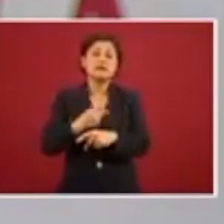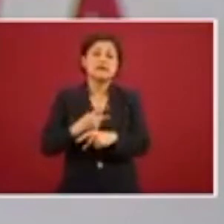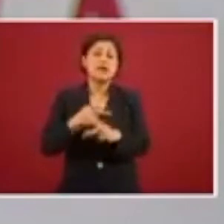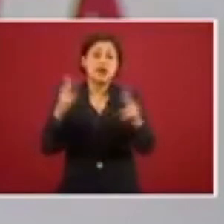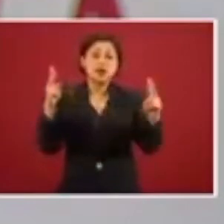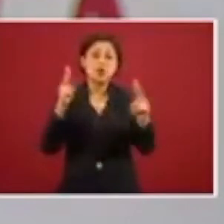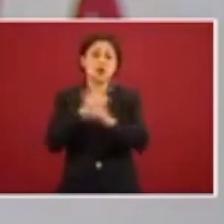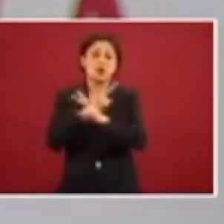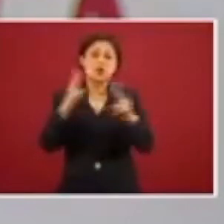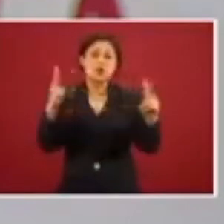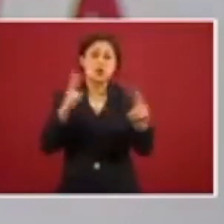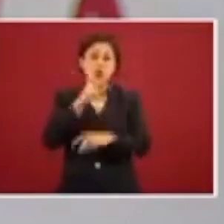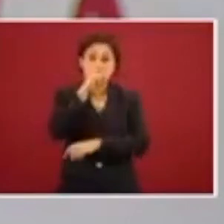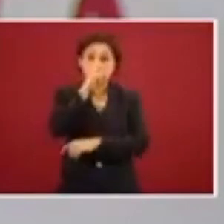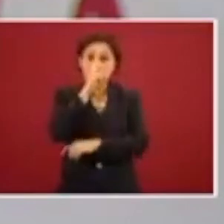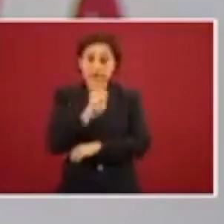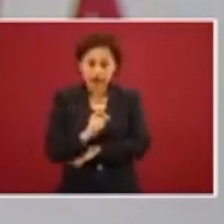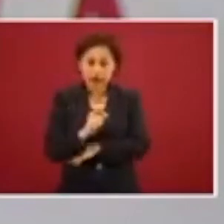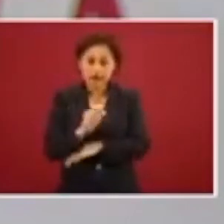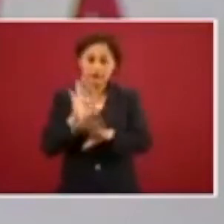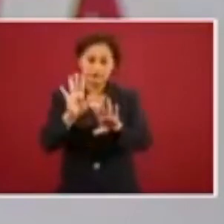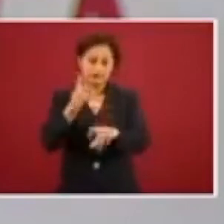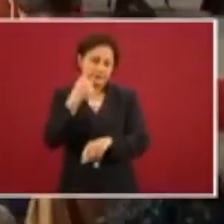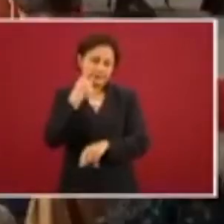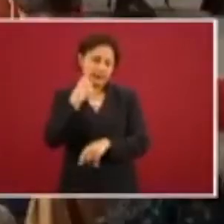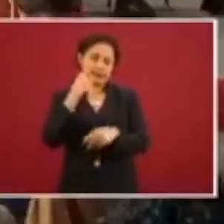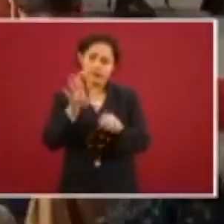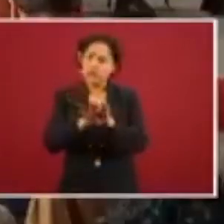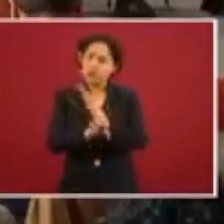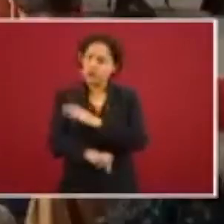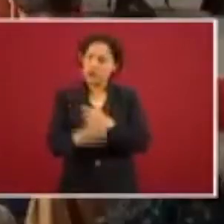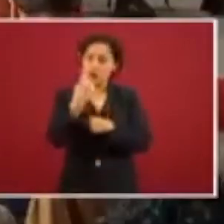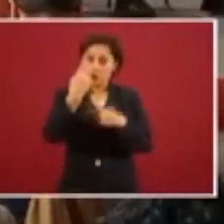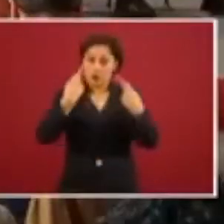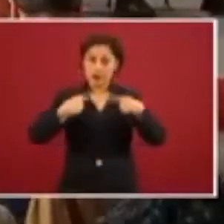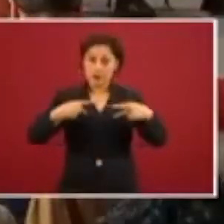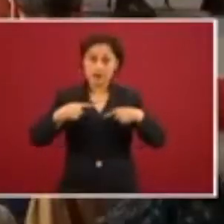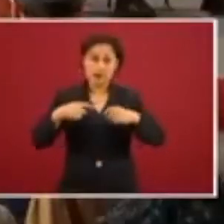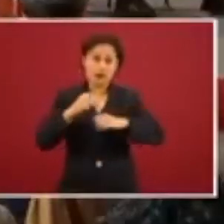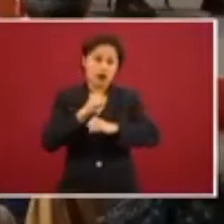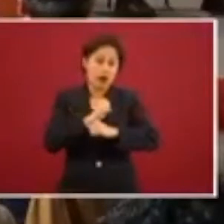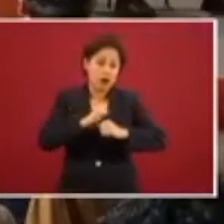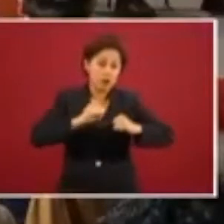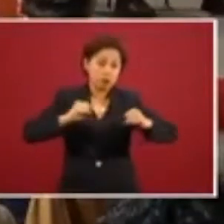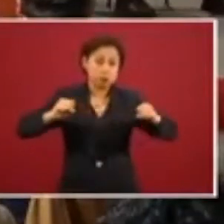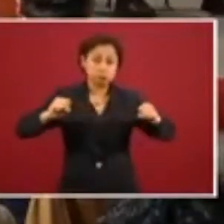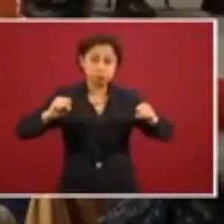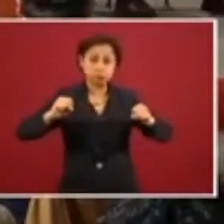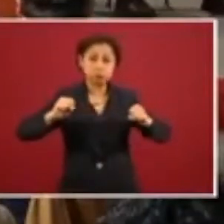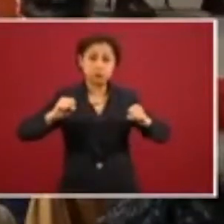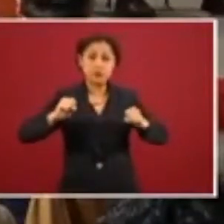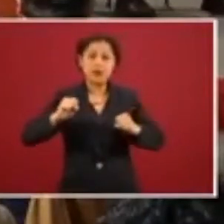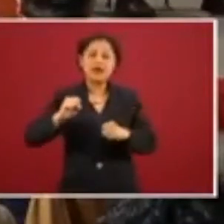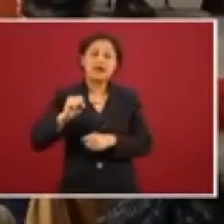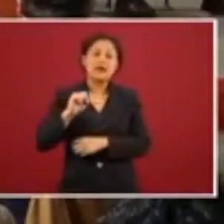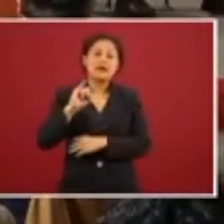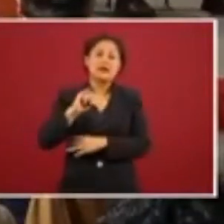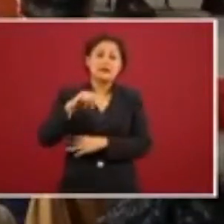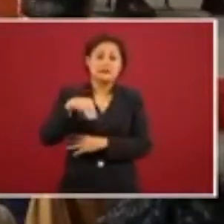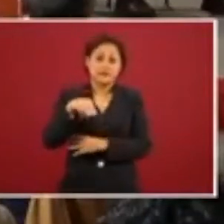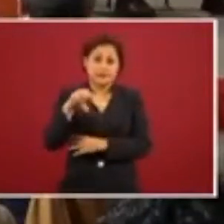dado, una persona con obesidad, particularmente si es una obesidad de alto grado, de un índice de masa